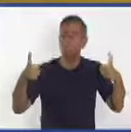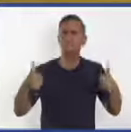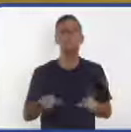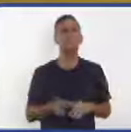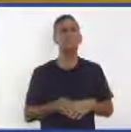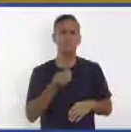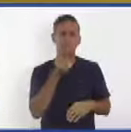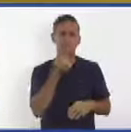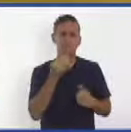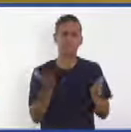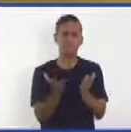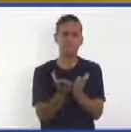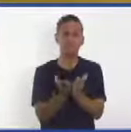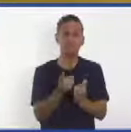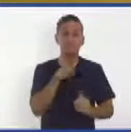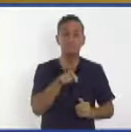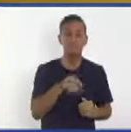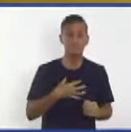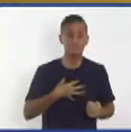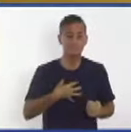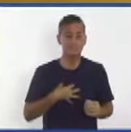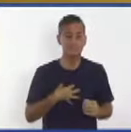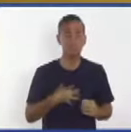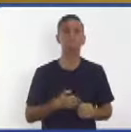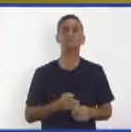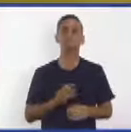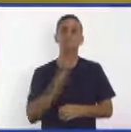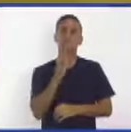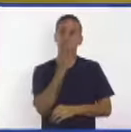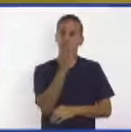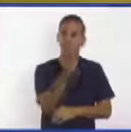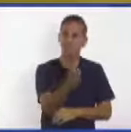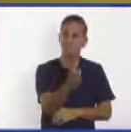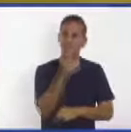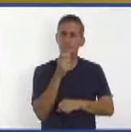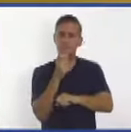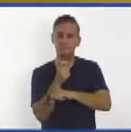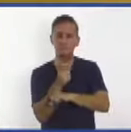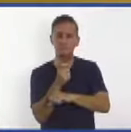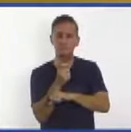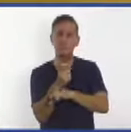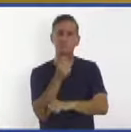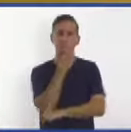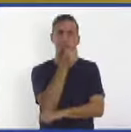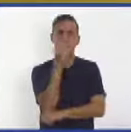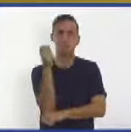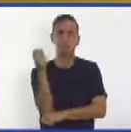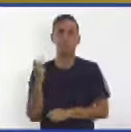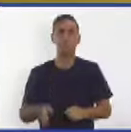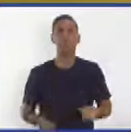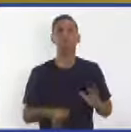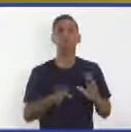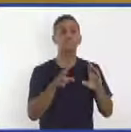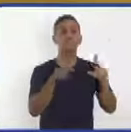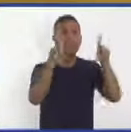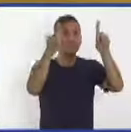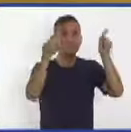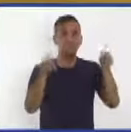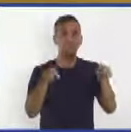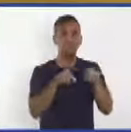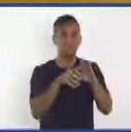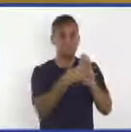es la realización de un cuadro sinóptico sobre esos géneros literarios que en su extensa en su